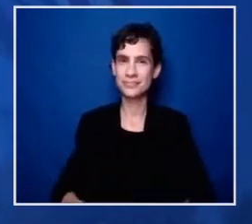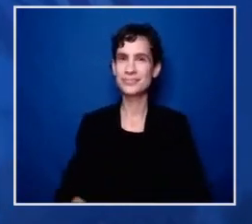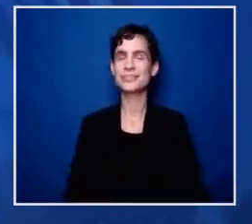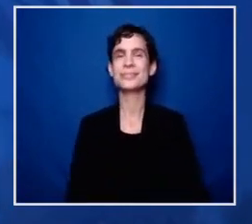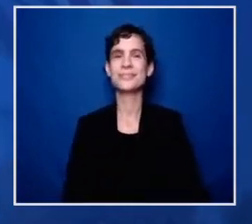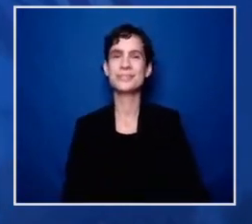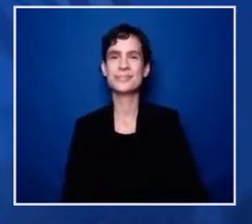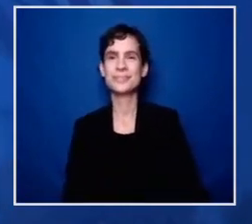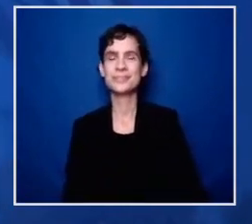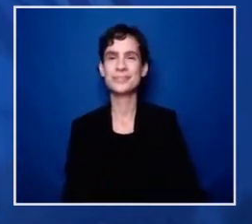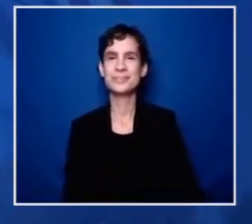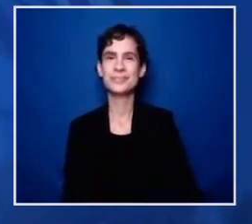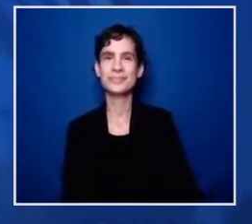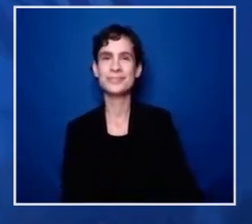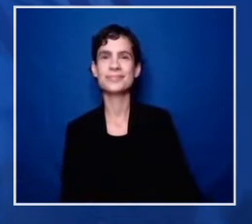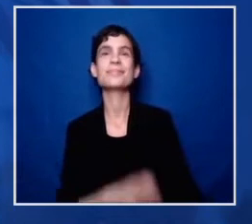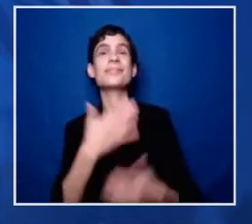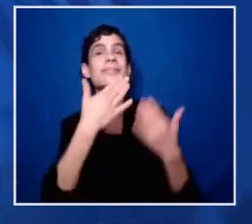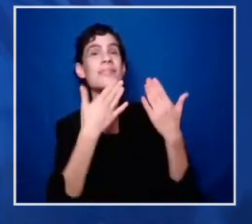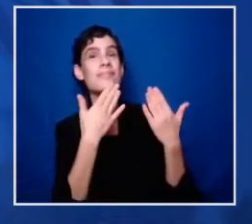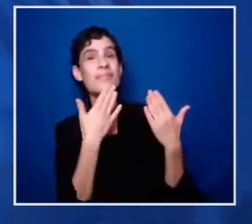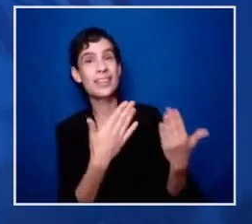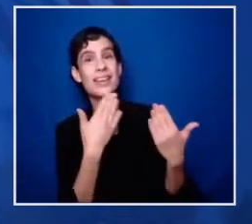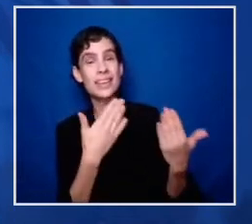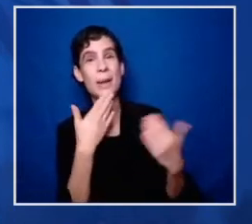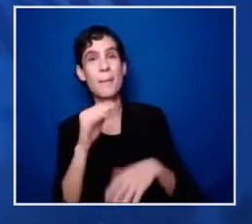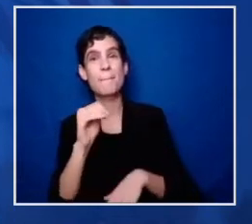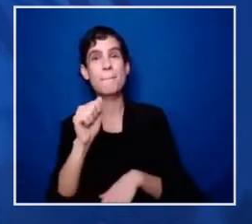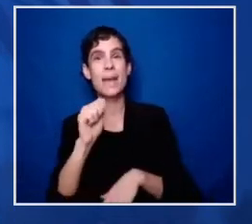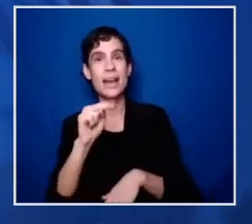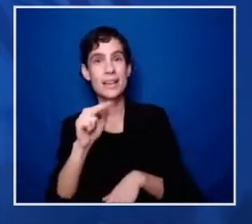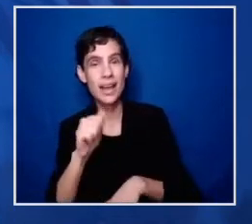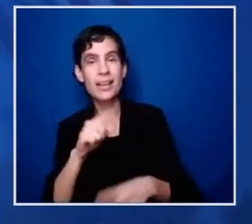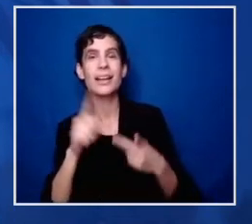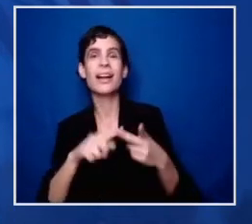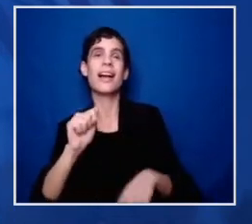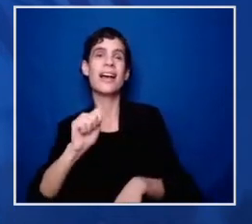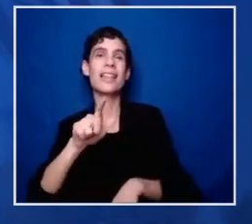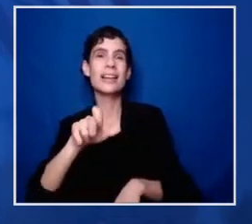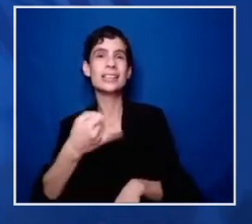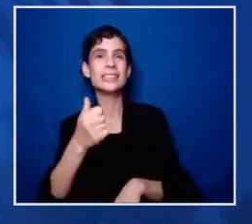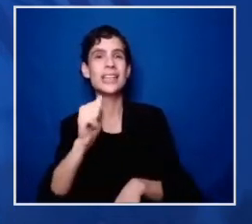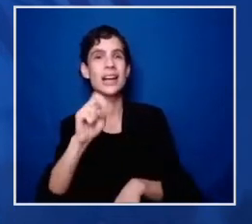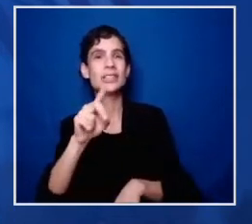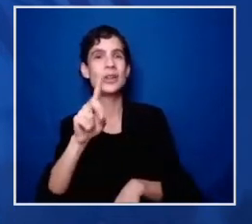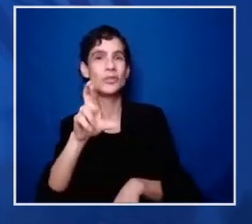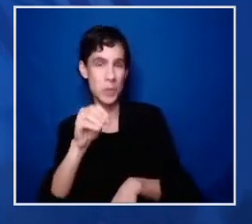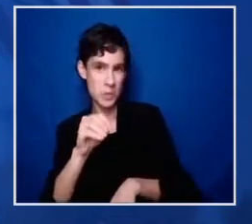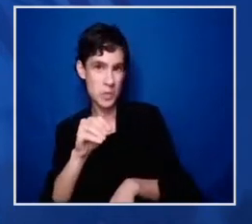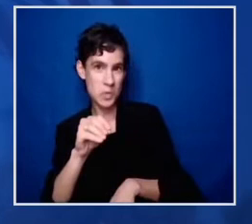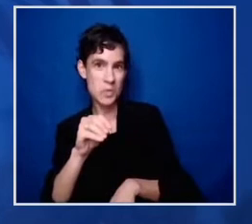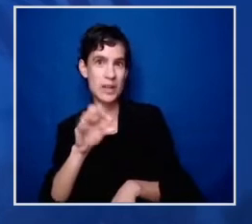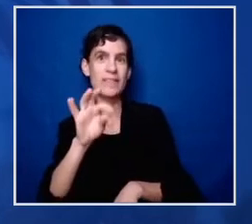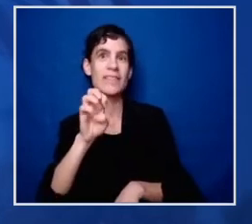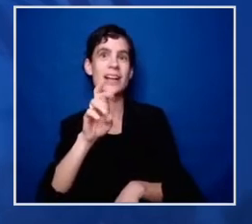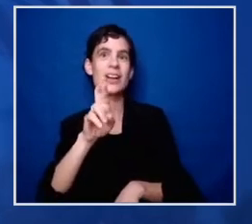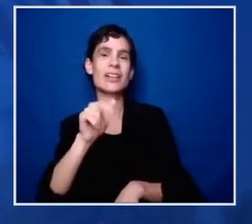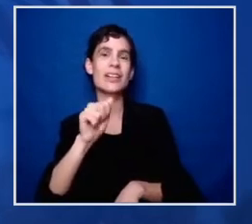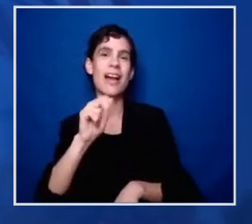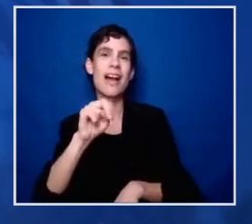Thank you, Mana and Alejandro Fernandez. Now, I hope that both those of you who are watching from home, you're enjoying today's performances, but you're